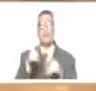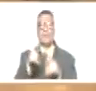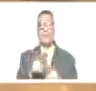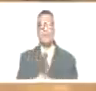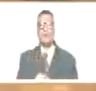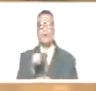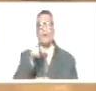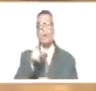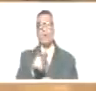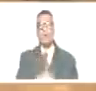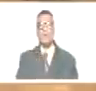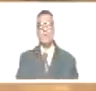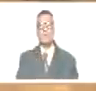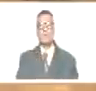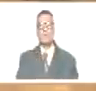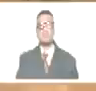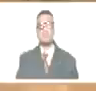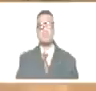Panamá.